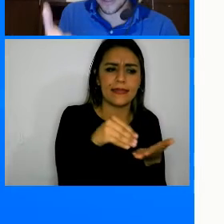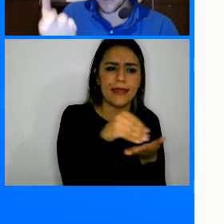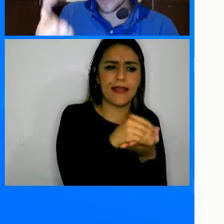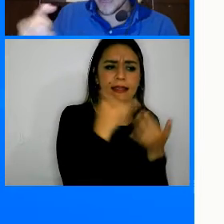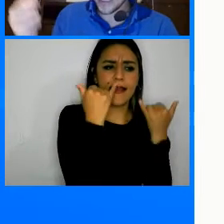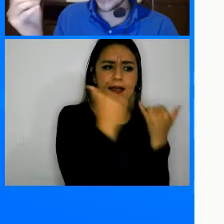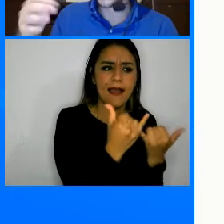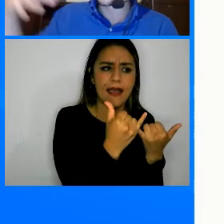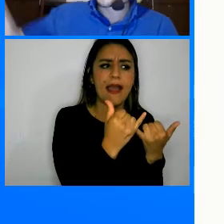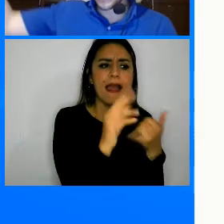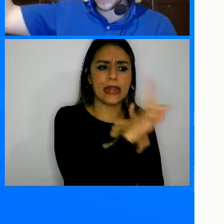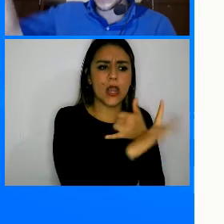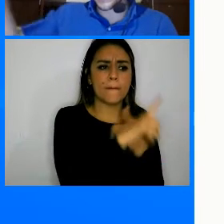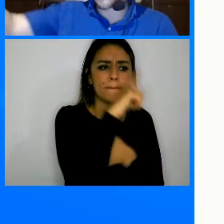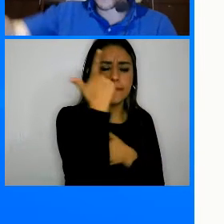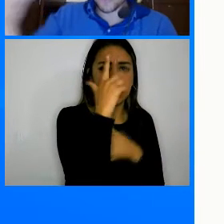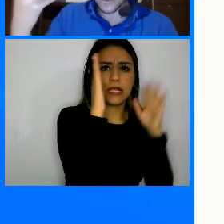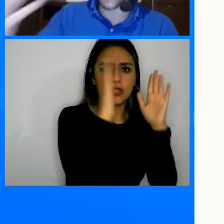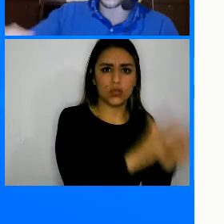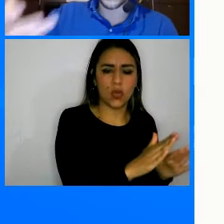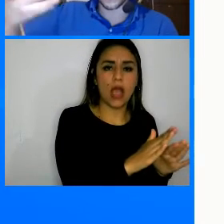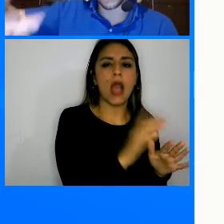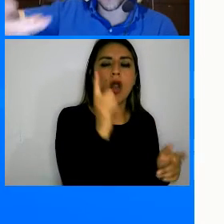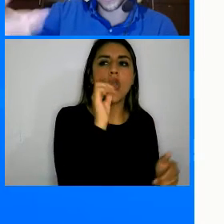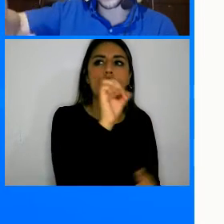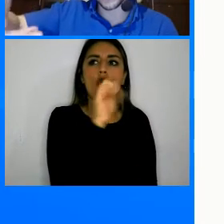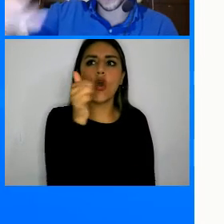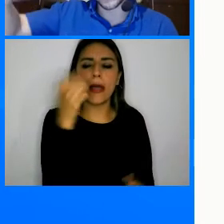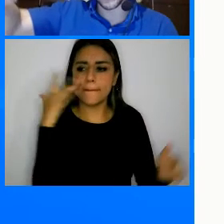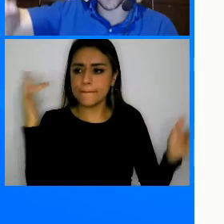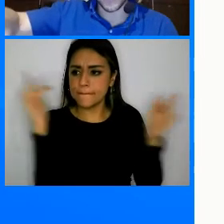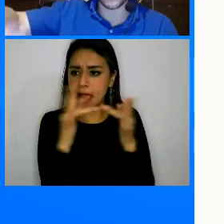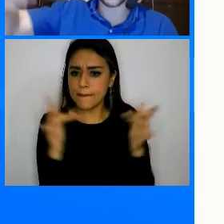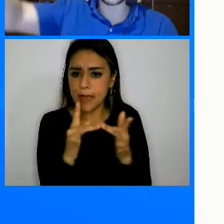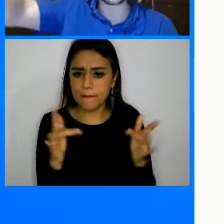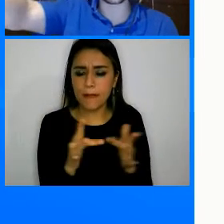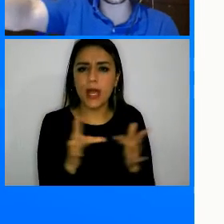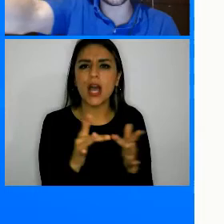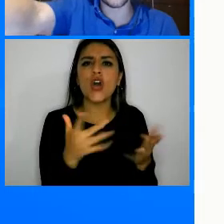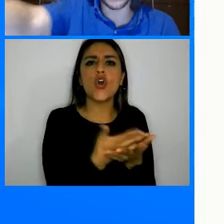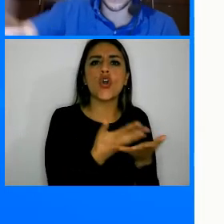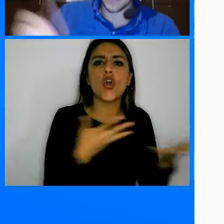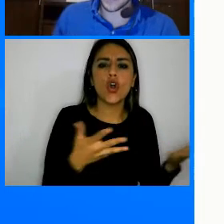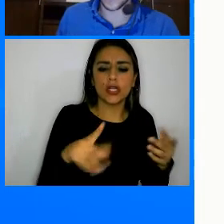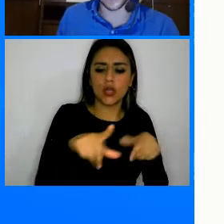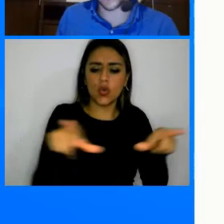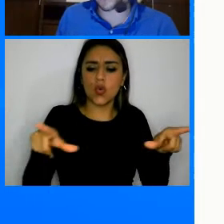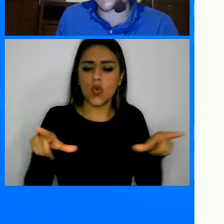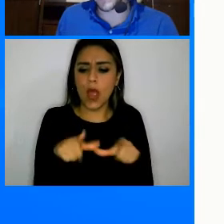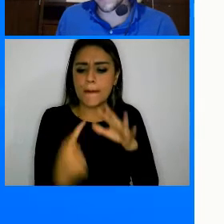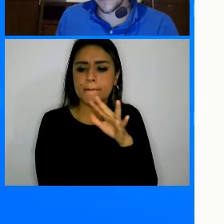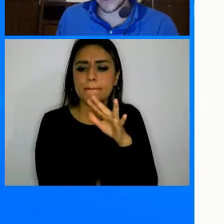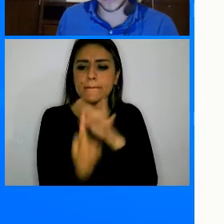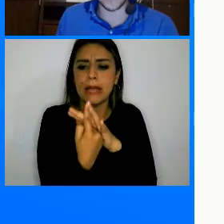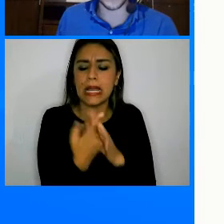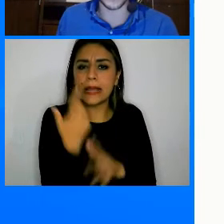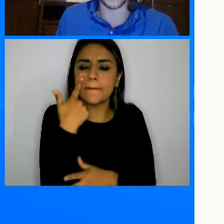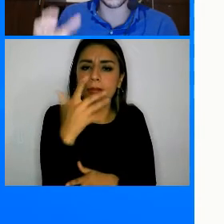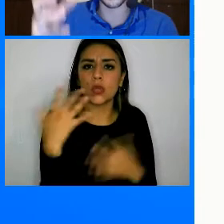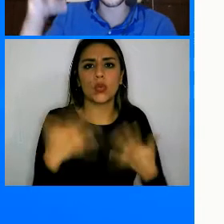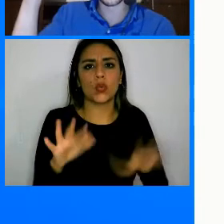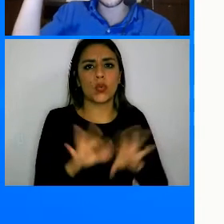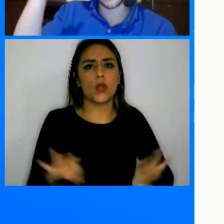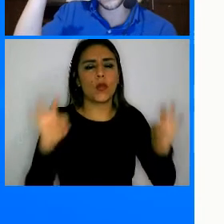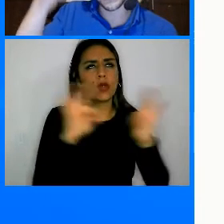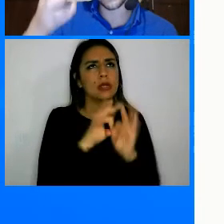de esta región es blanca, y ya vemos una conexión muy íntima entre el objeto y el sitio en que fue realizada, que es algo que me parece importante pensarlo.